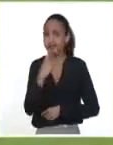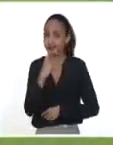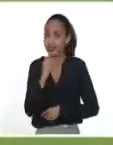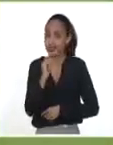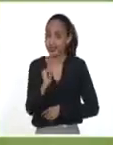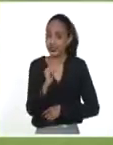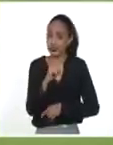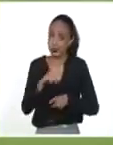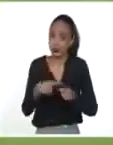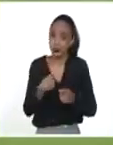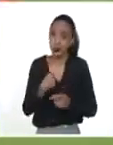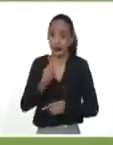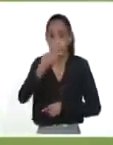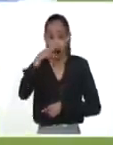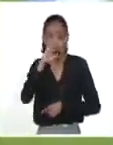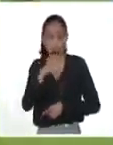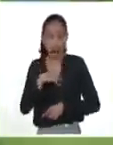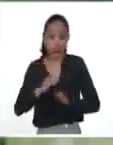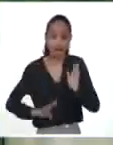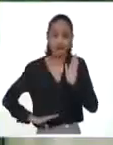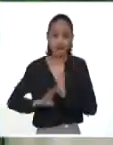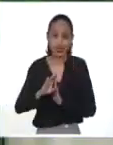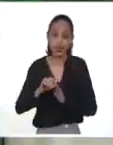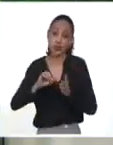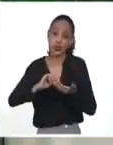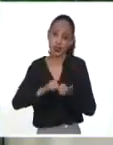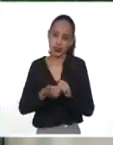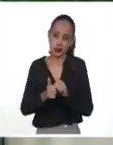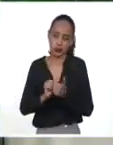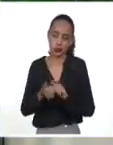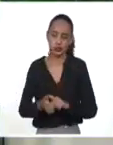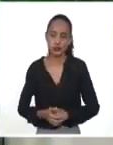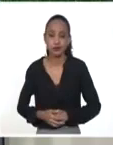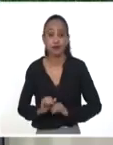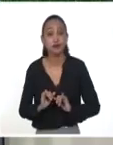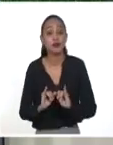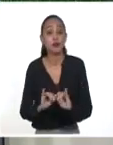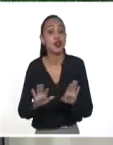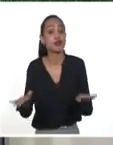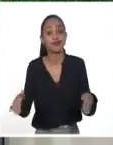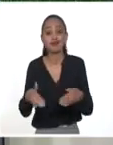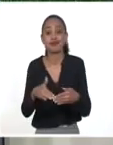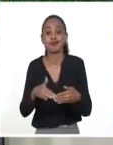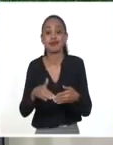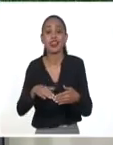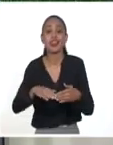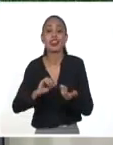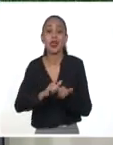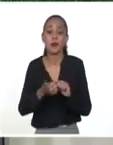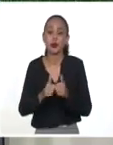pretende para un país con tanto desarrollo en la esfera deportiva. Con esta información concluyen los deportes en el Estelar. Muy buenas noches.